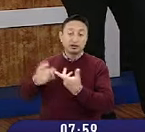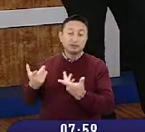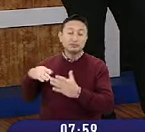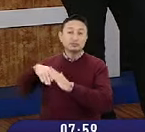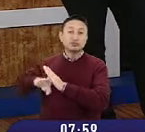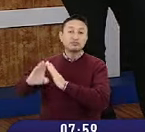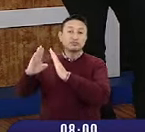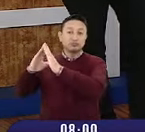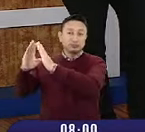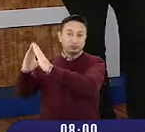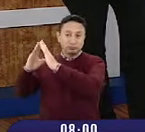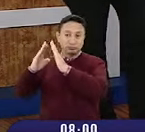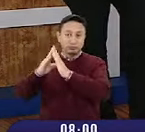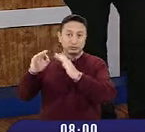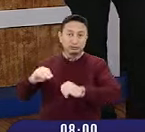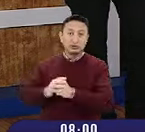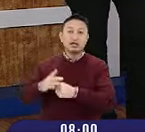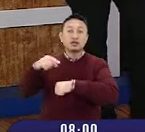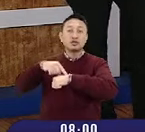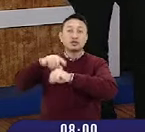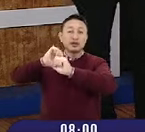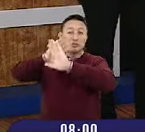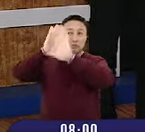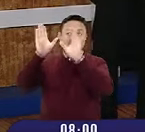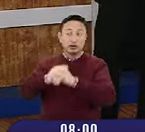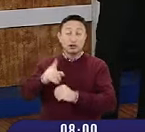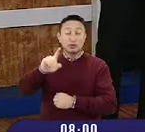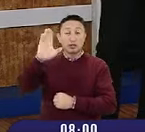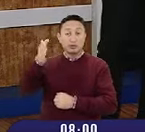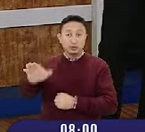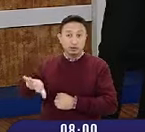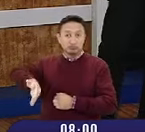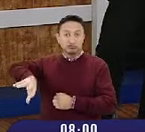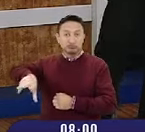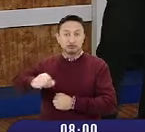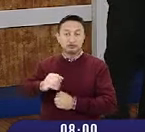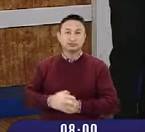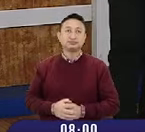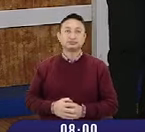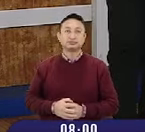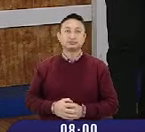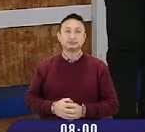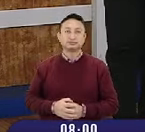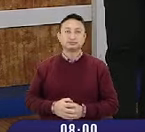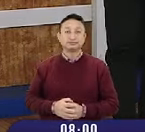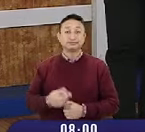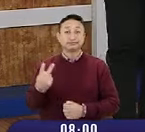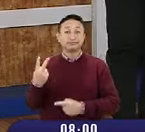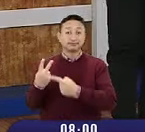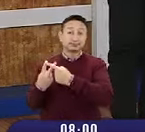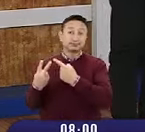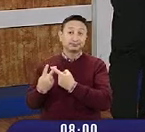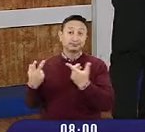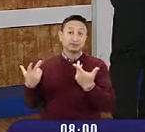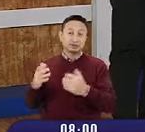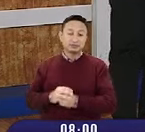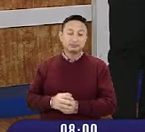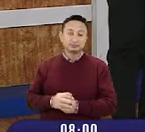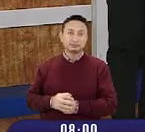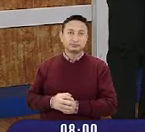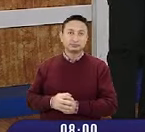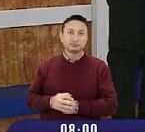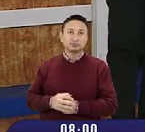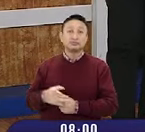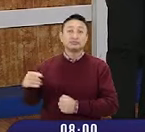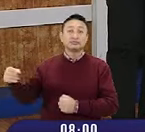un conjunto habitacional en horas de la madrugada y se llevaron una camioneta. Estos angelitos utilizaban pues